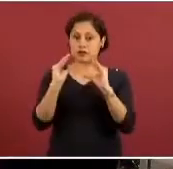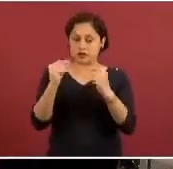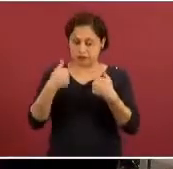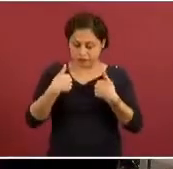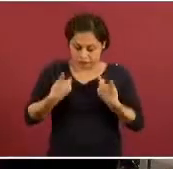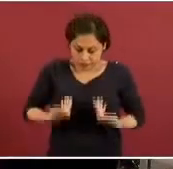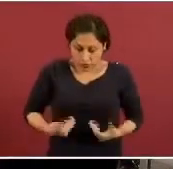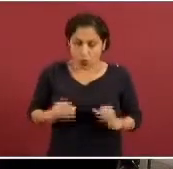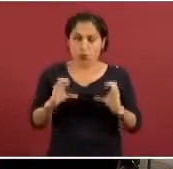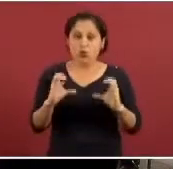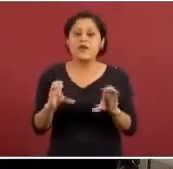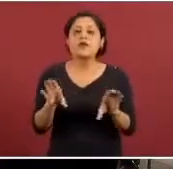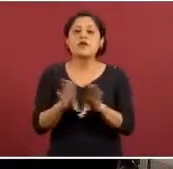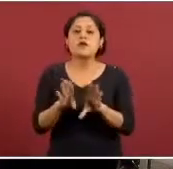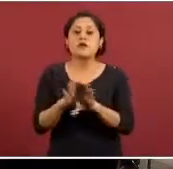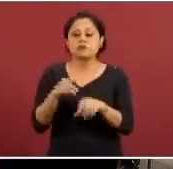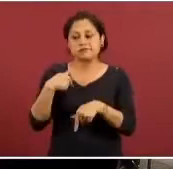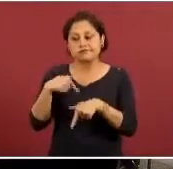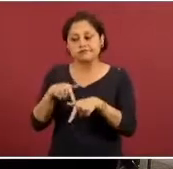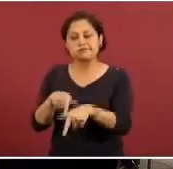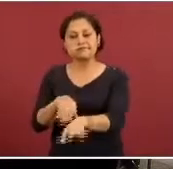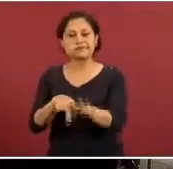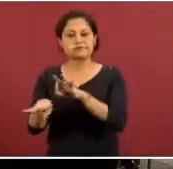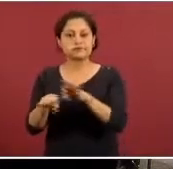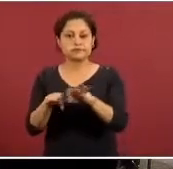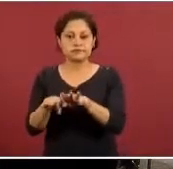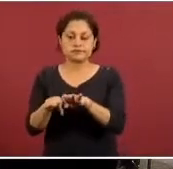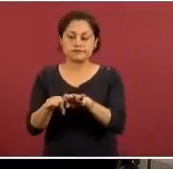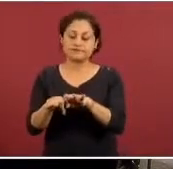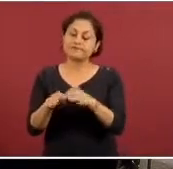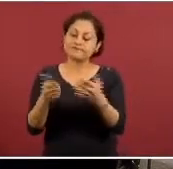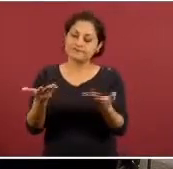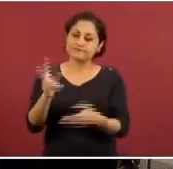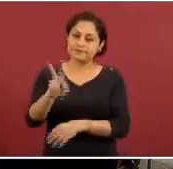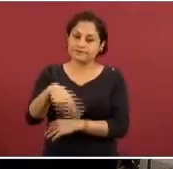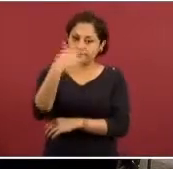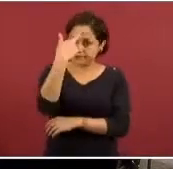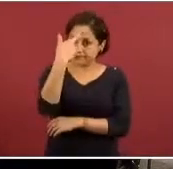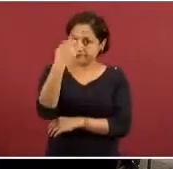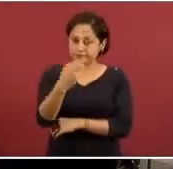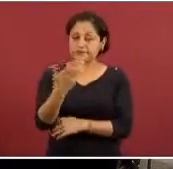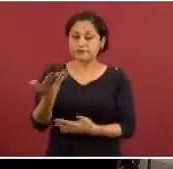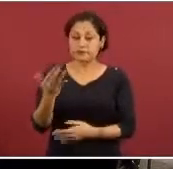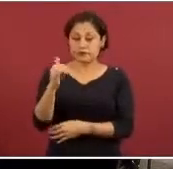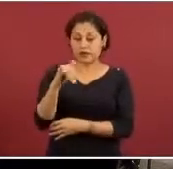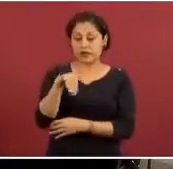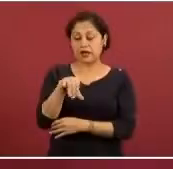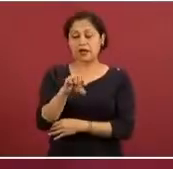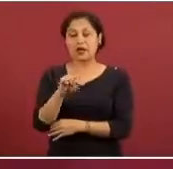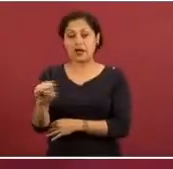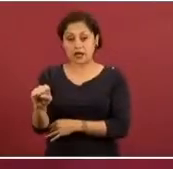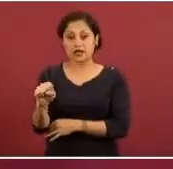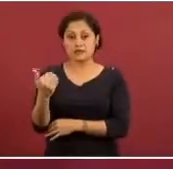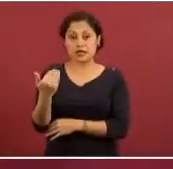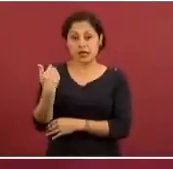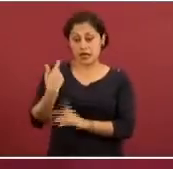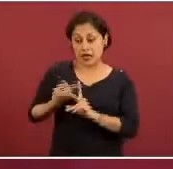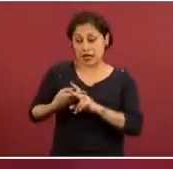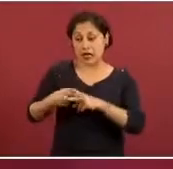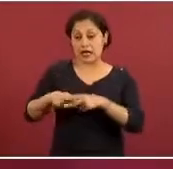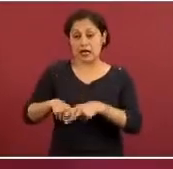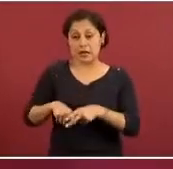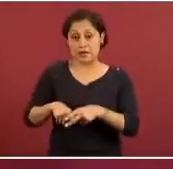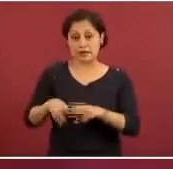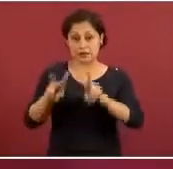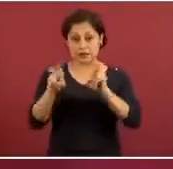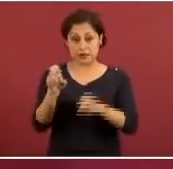ese sentido, debemos reconocer que en el IMSS, al inicio de la contingencia, hubo algunas fallas en términos de capacitación